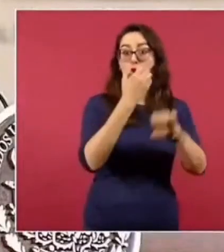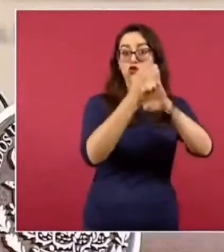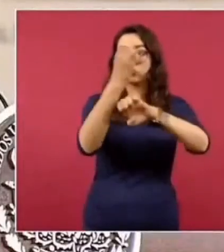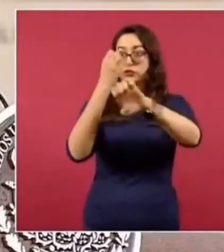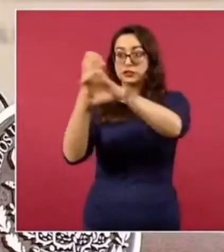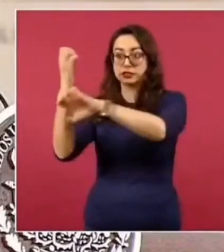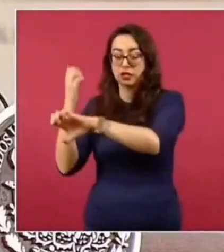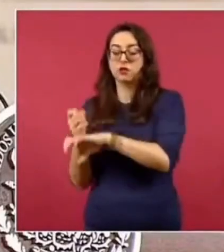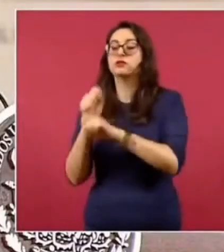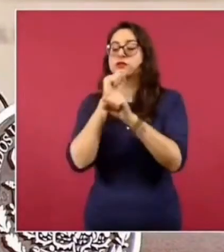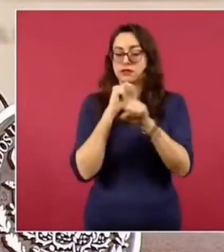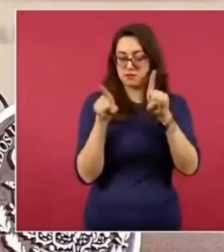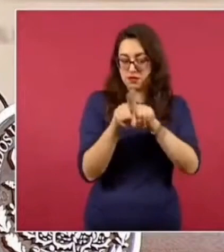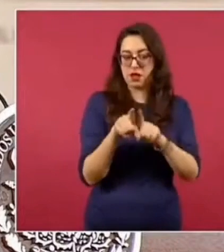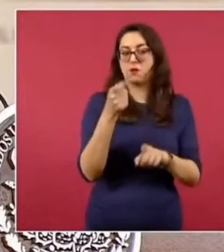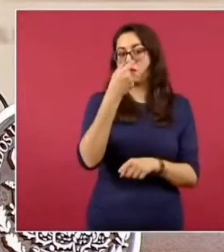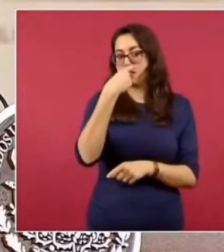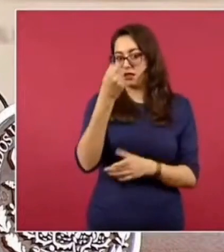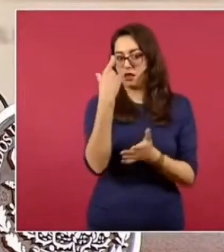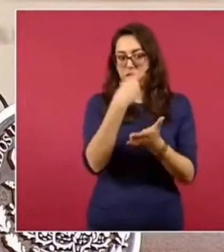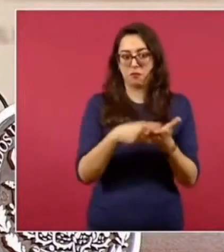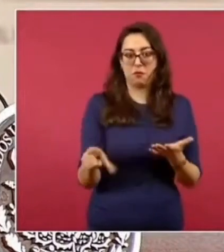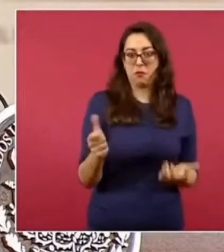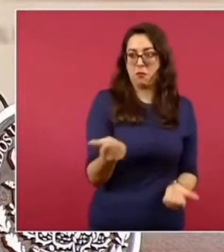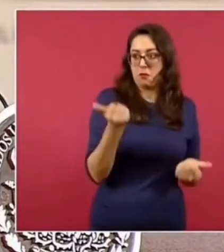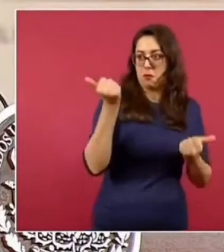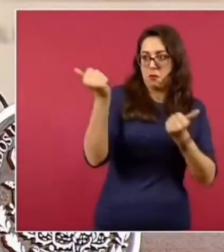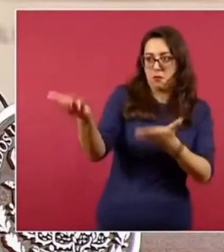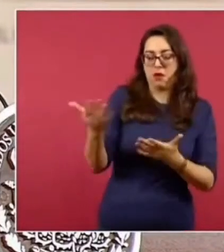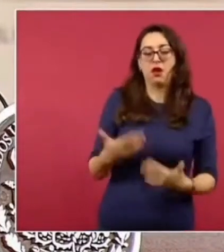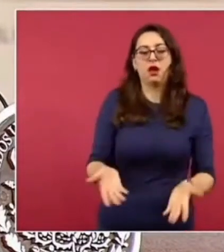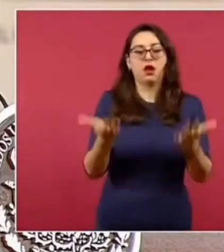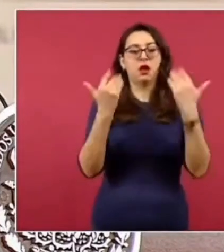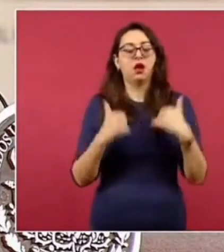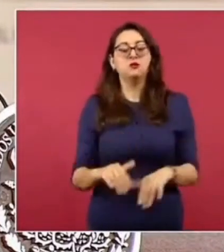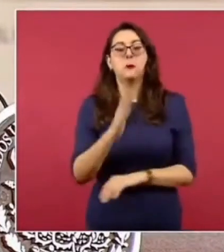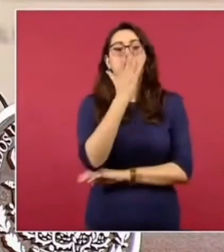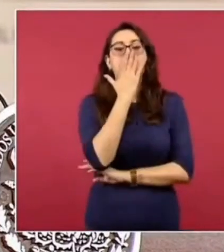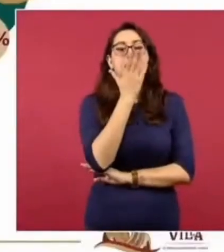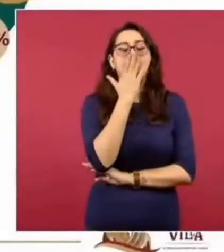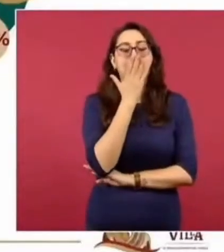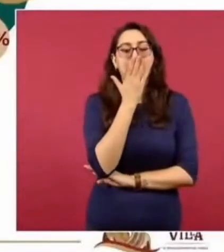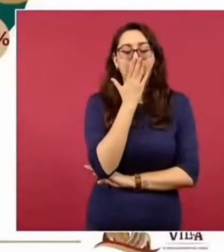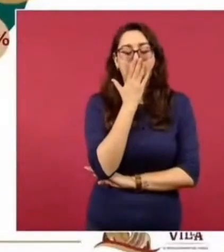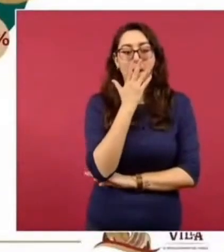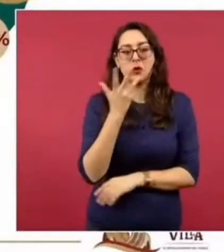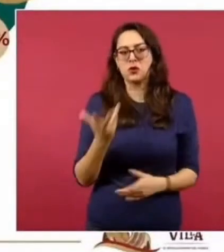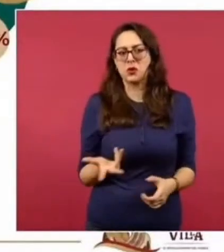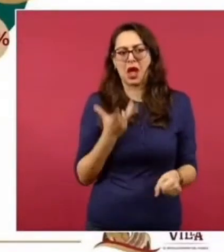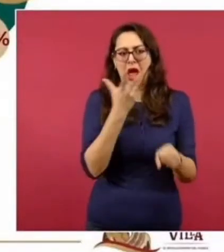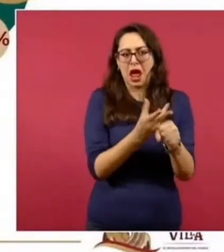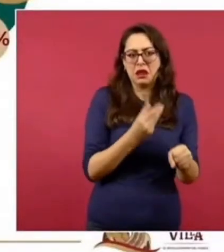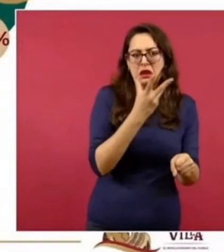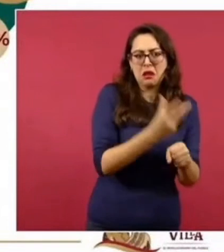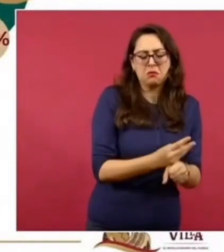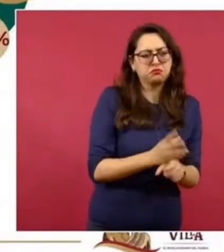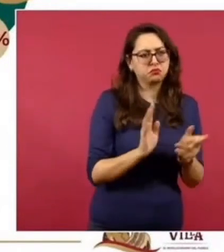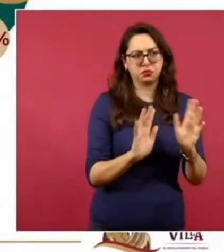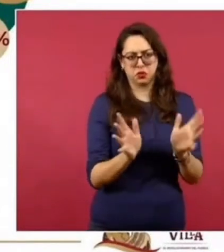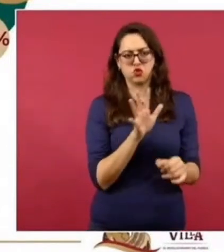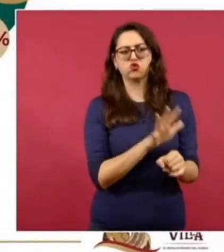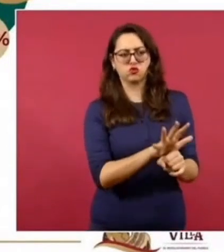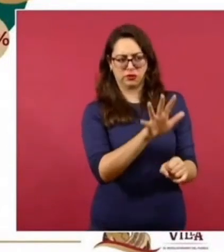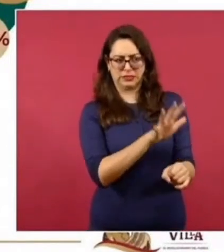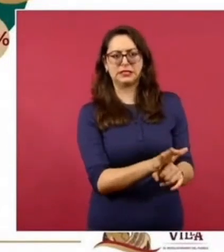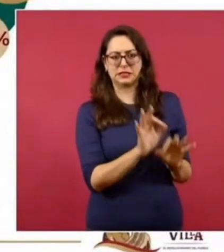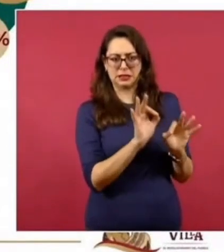IMSS Bienestar. En Sonora se operan 17 hospitales y 223 centros de salud. No se han requerido trabajos adicionales en farmacias y